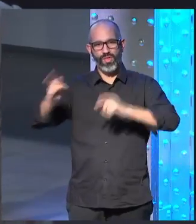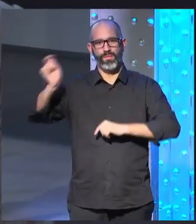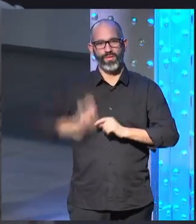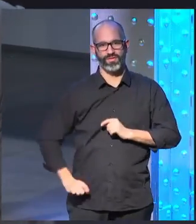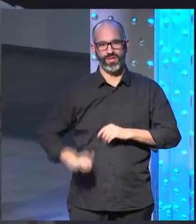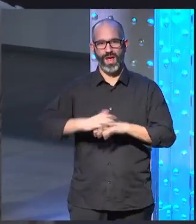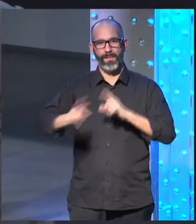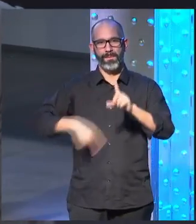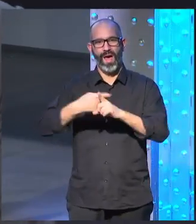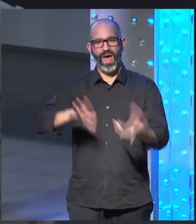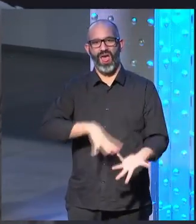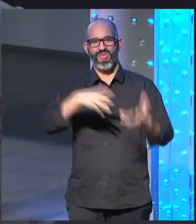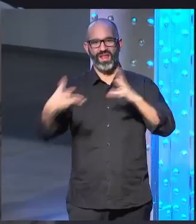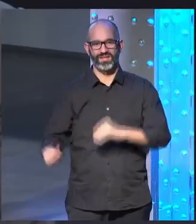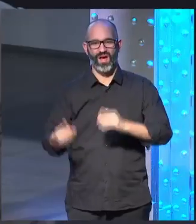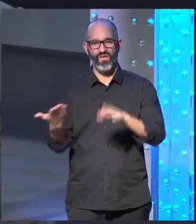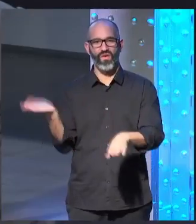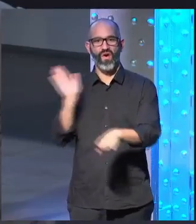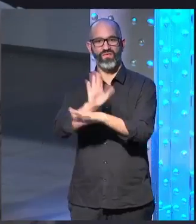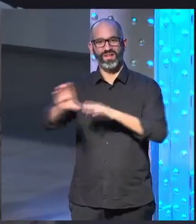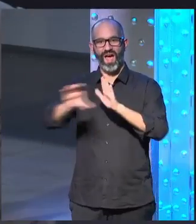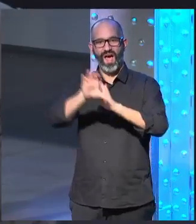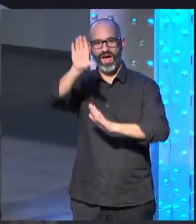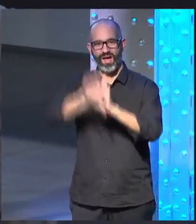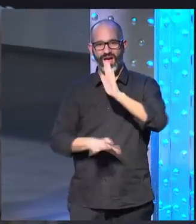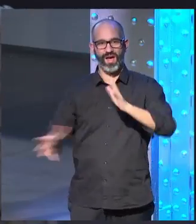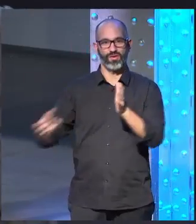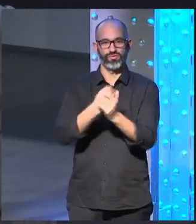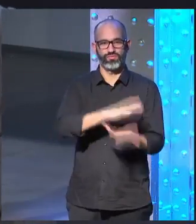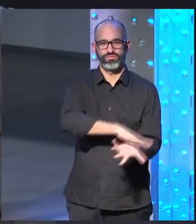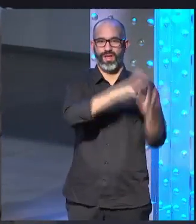profesional dual y adaptar la oferta académica a la